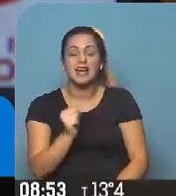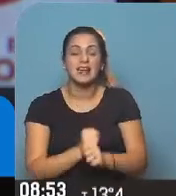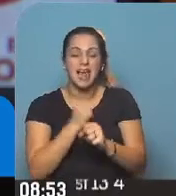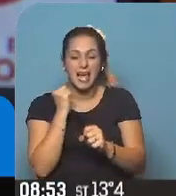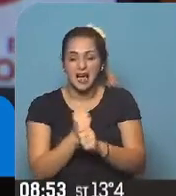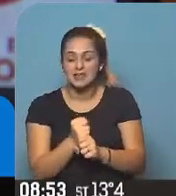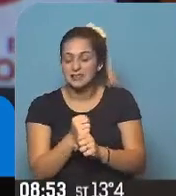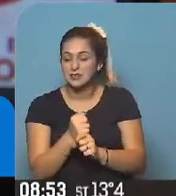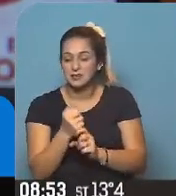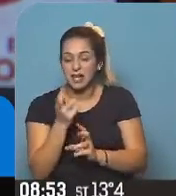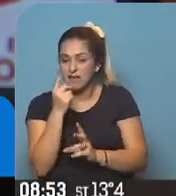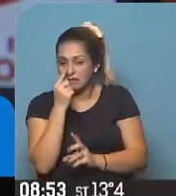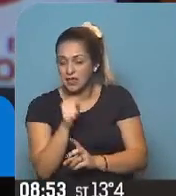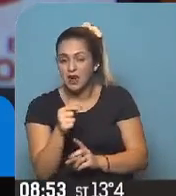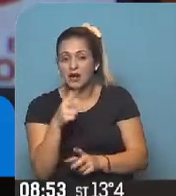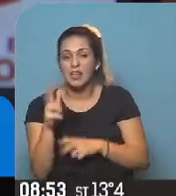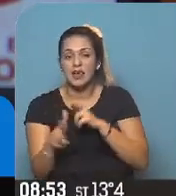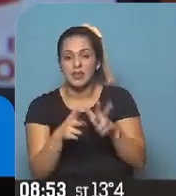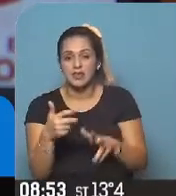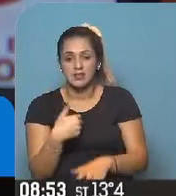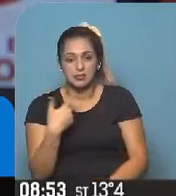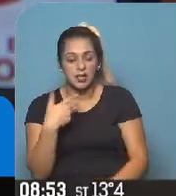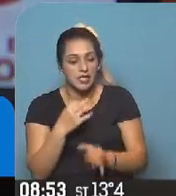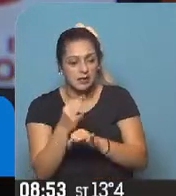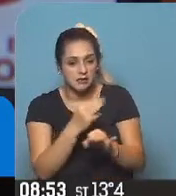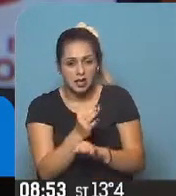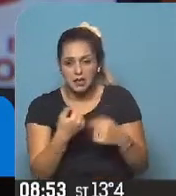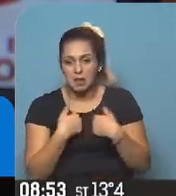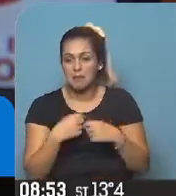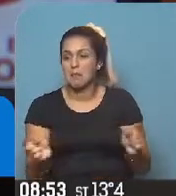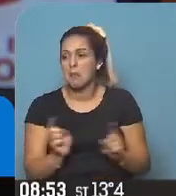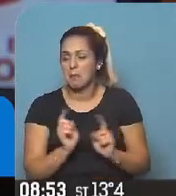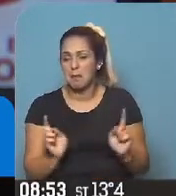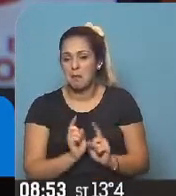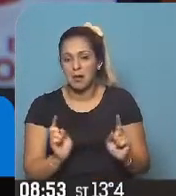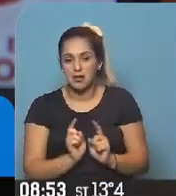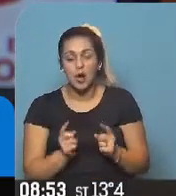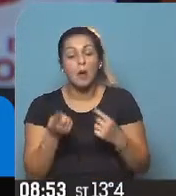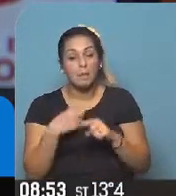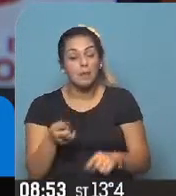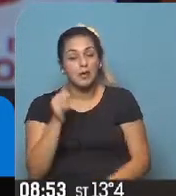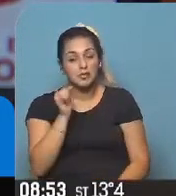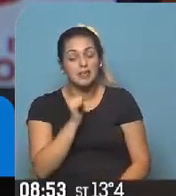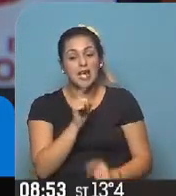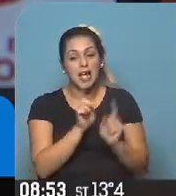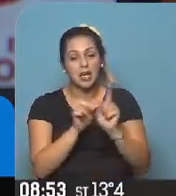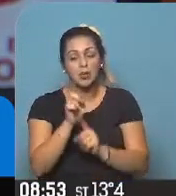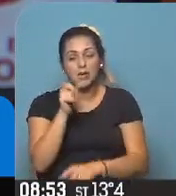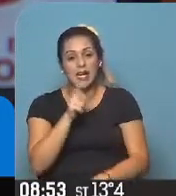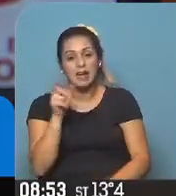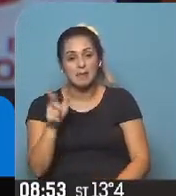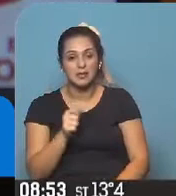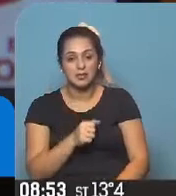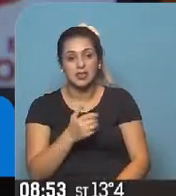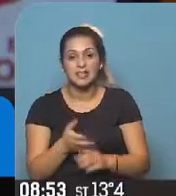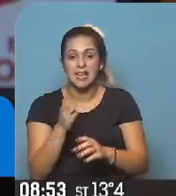él niega haber adoctrinado a estos gauchos. Lo cierto es que algunas de las víctimas habían sido